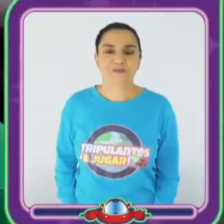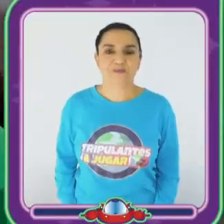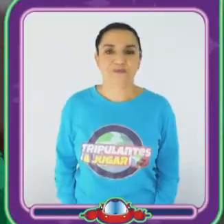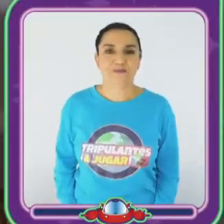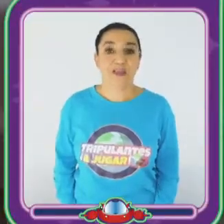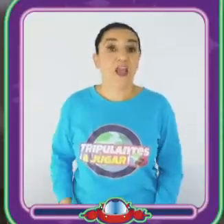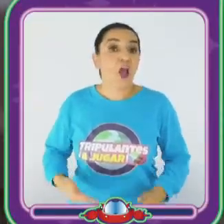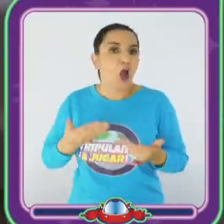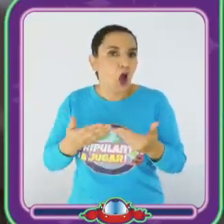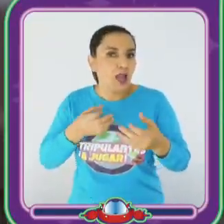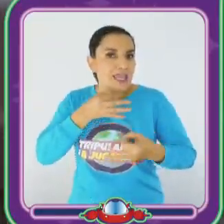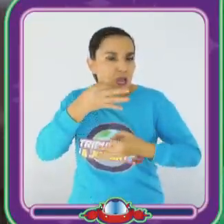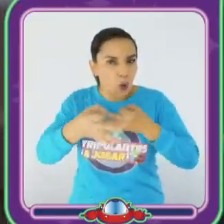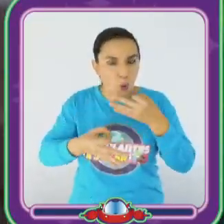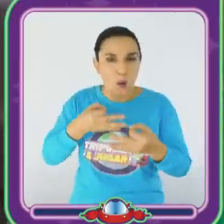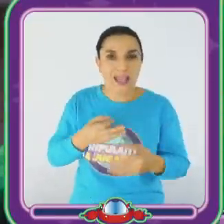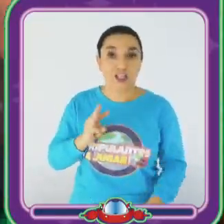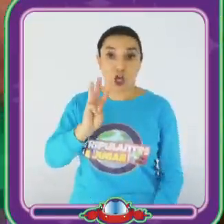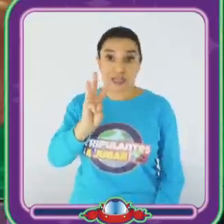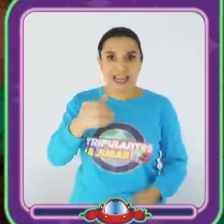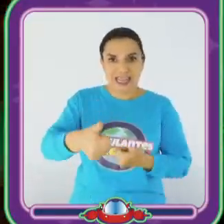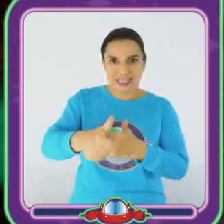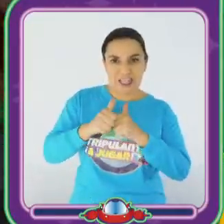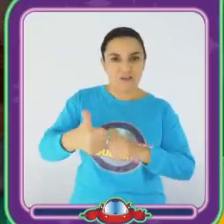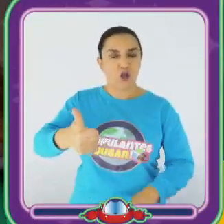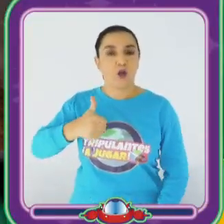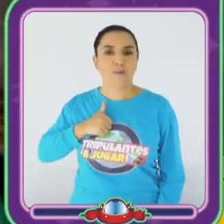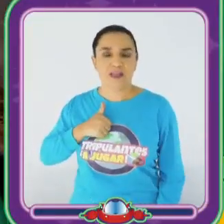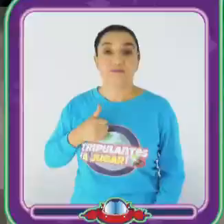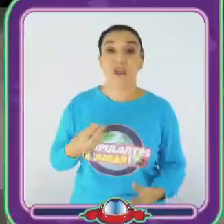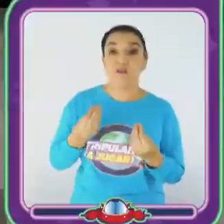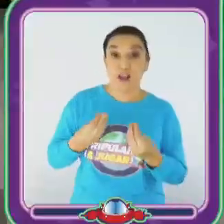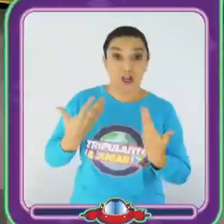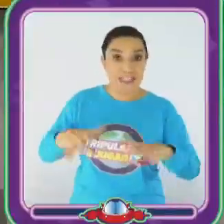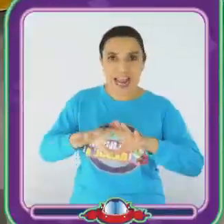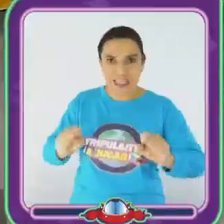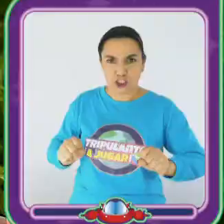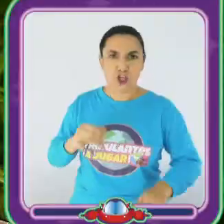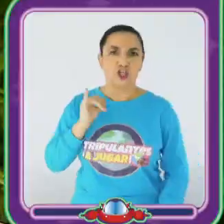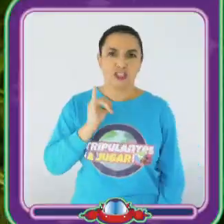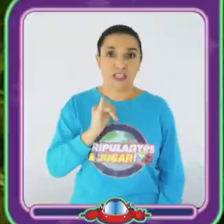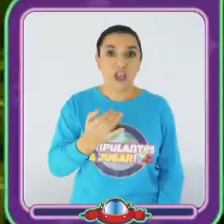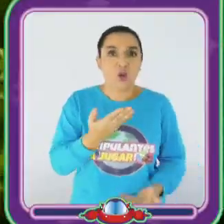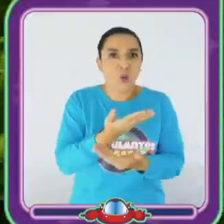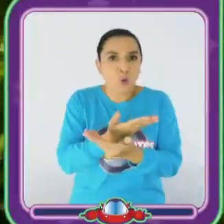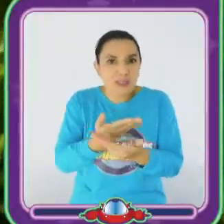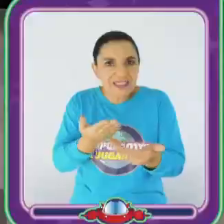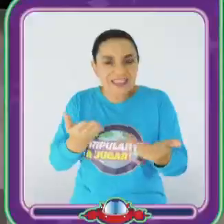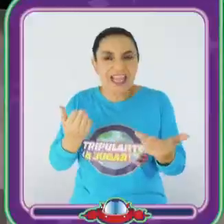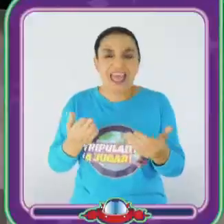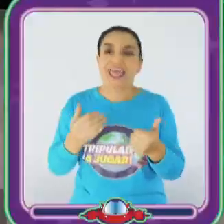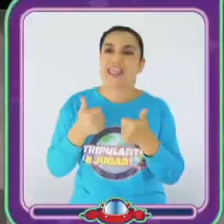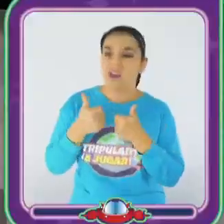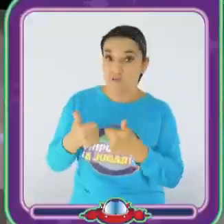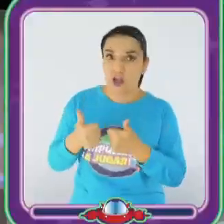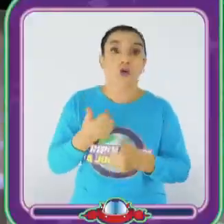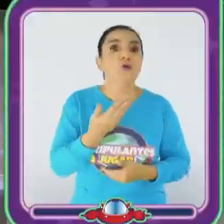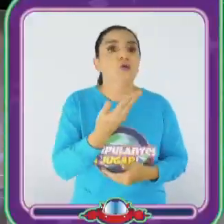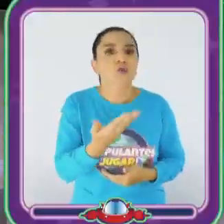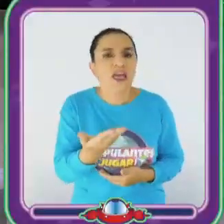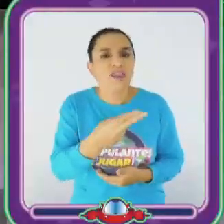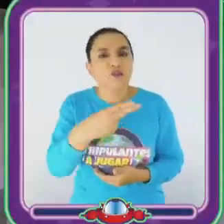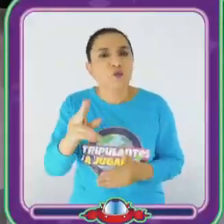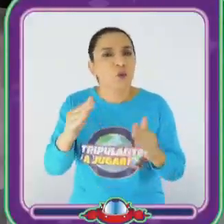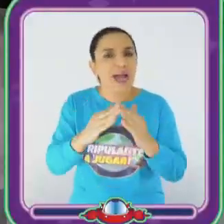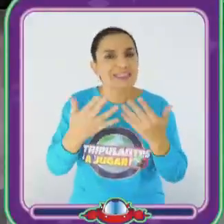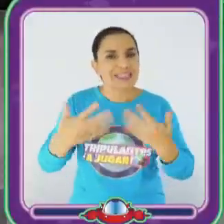hoy. Porque el día de hoy les cuento que tendrán 3 desafíos que cumplir. Bueno, tripulación, ¿está lista? ¡Sí! Y ustedes, qué bueno, y ustedes en